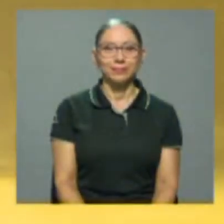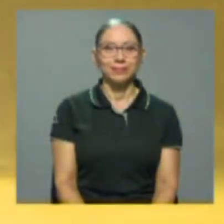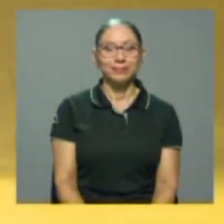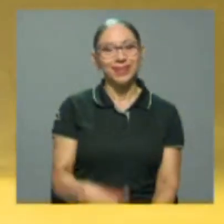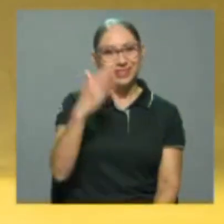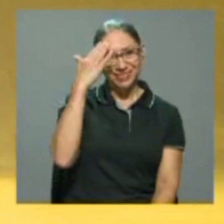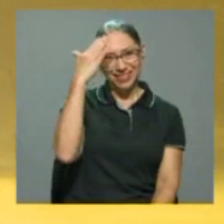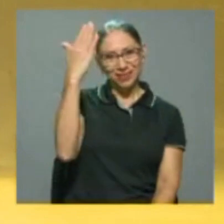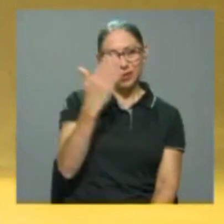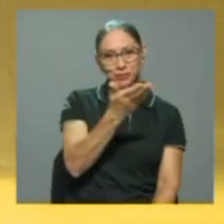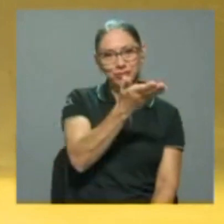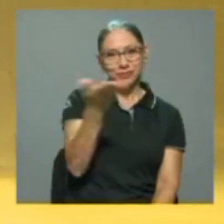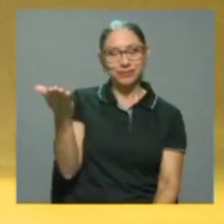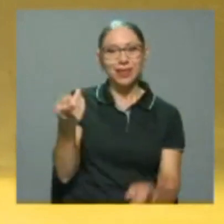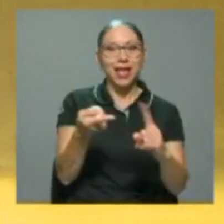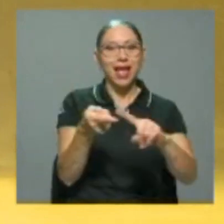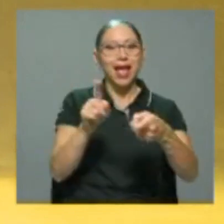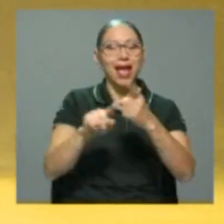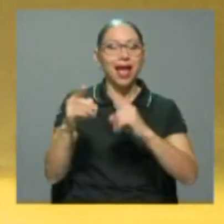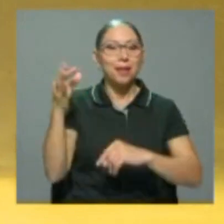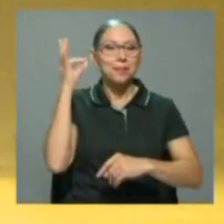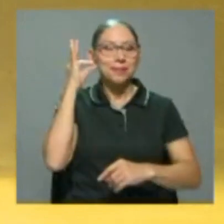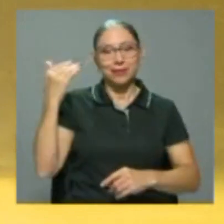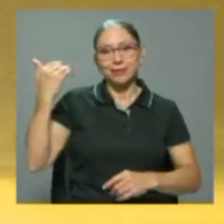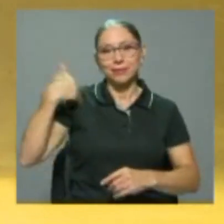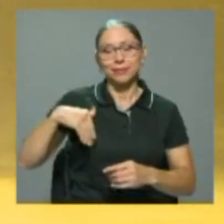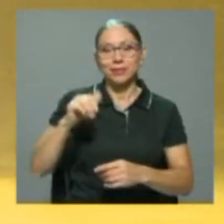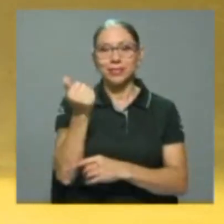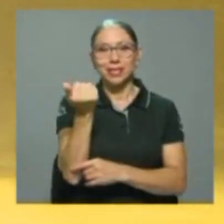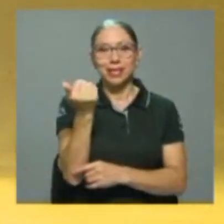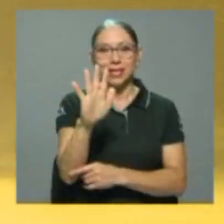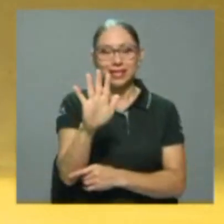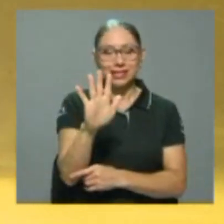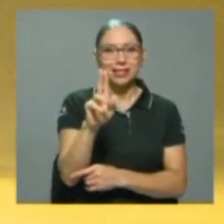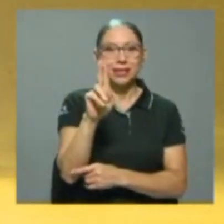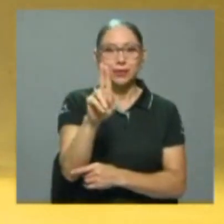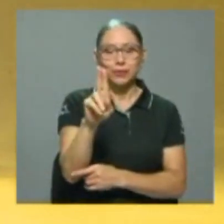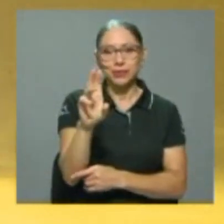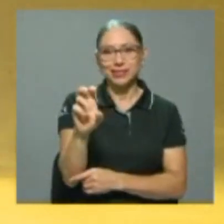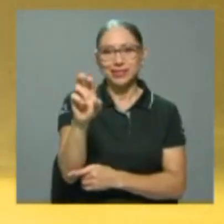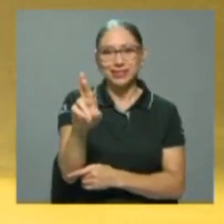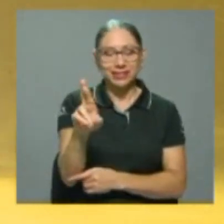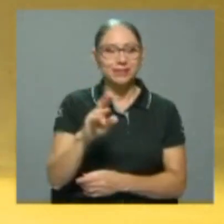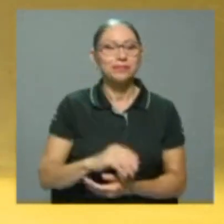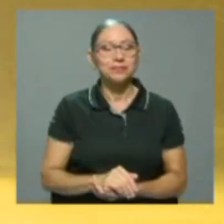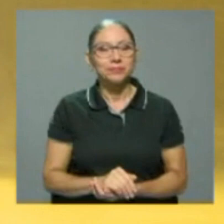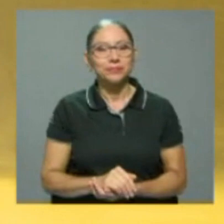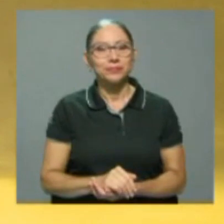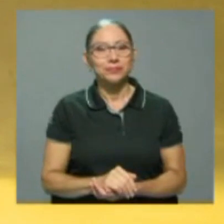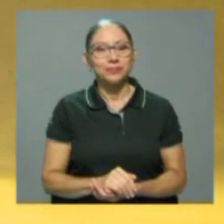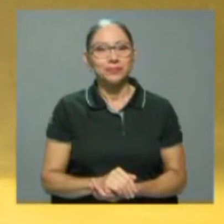Los saludamos, amigas y amigos de 15 UCR,